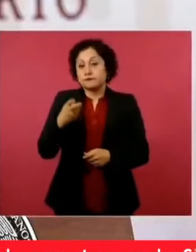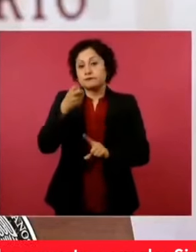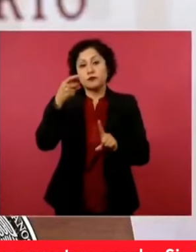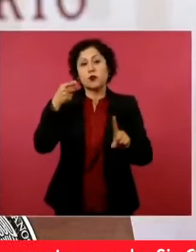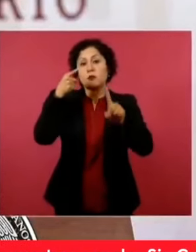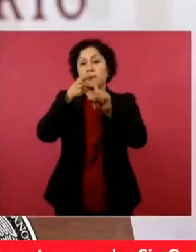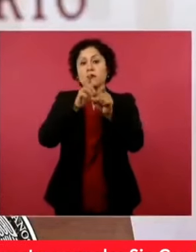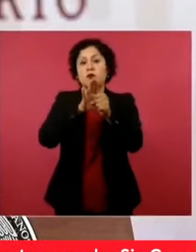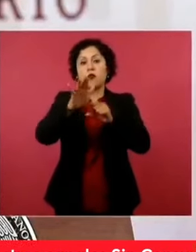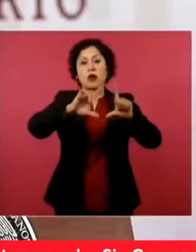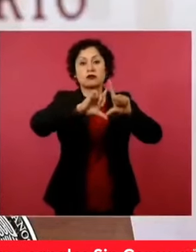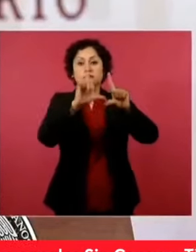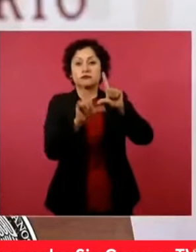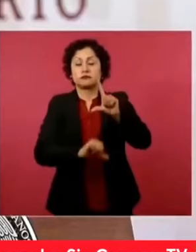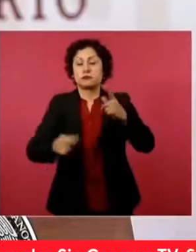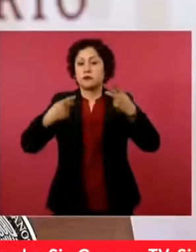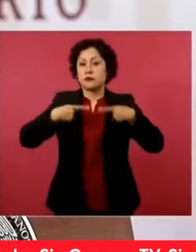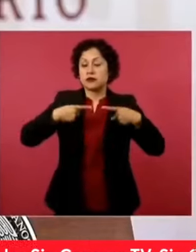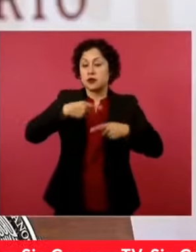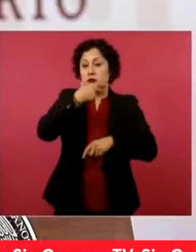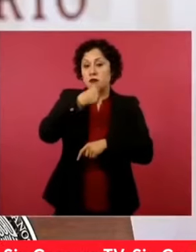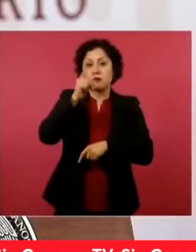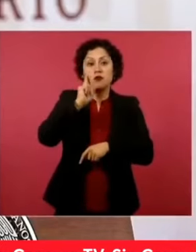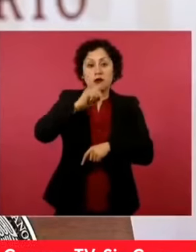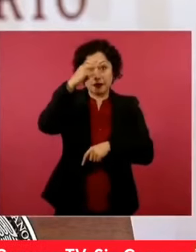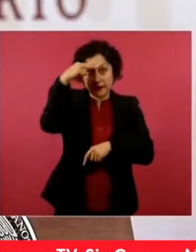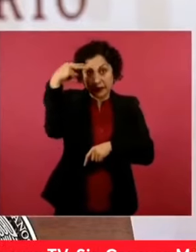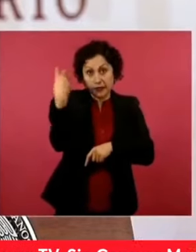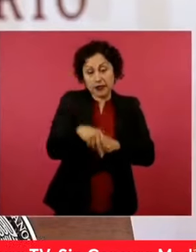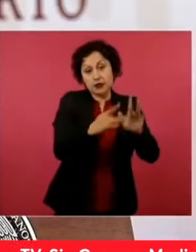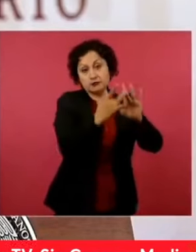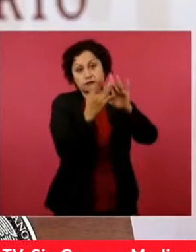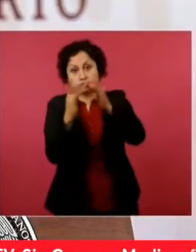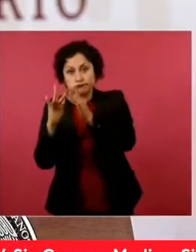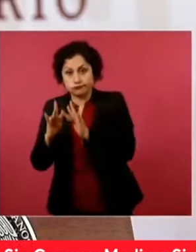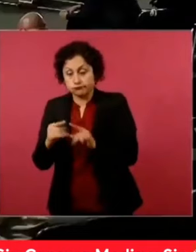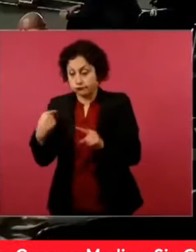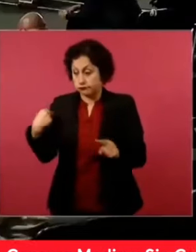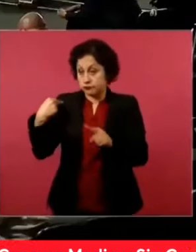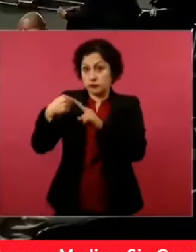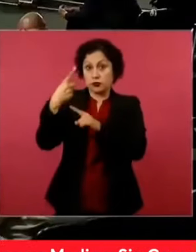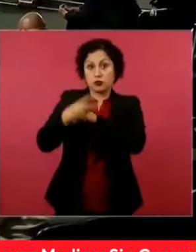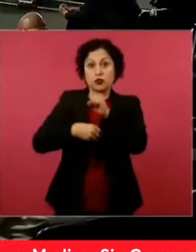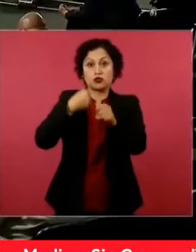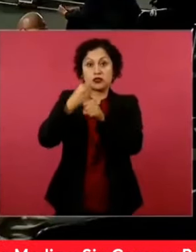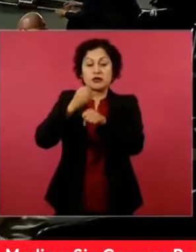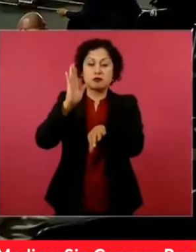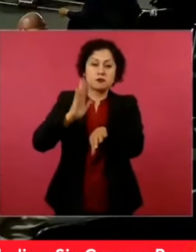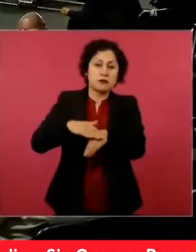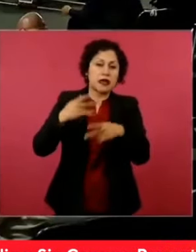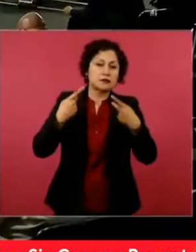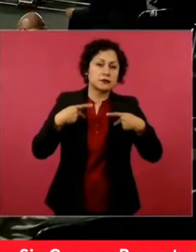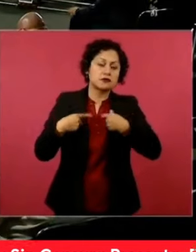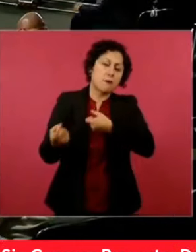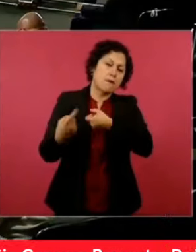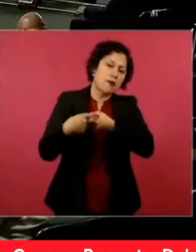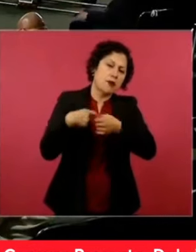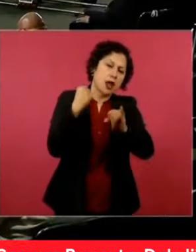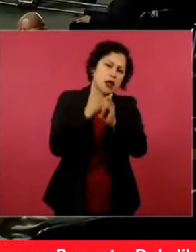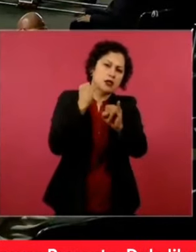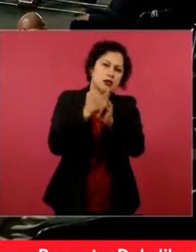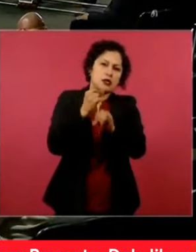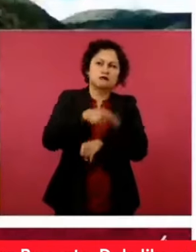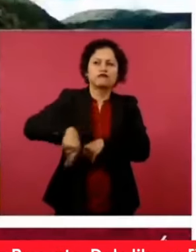y cerrar la brecha digital. En 2 años hemos duplicado el número de usuarios en la red, llegando a 13 millones, de los cuales